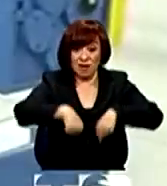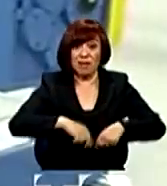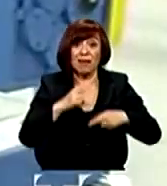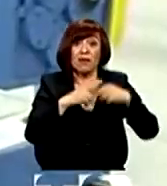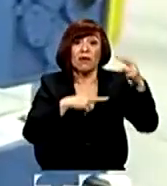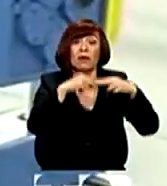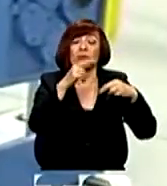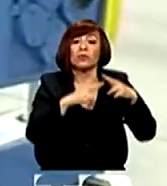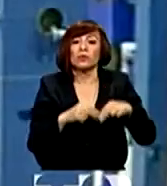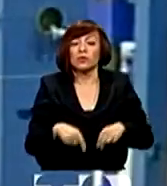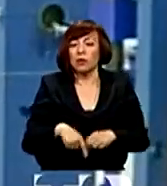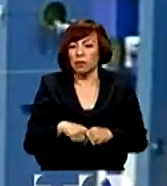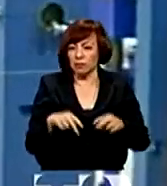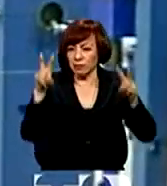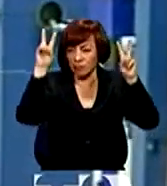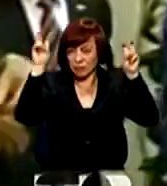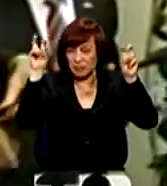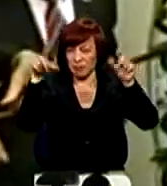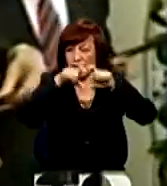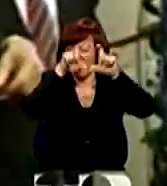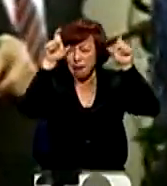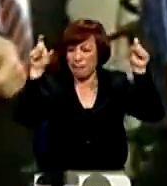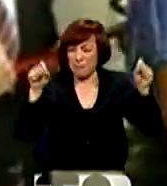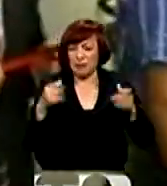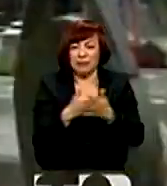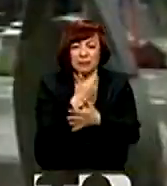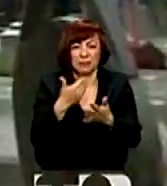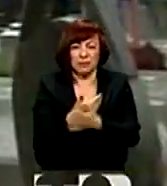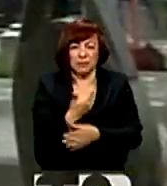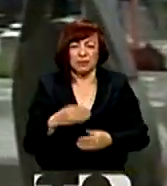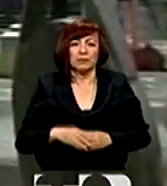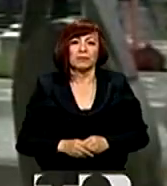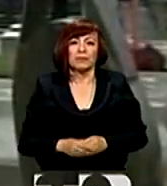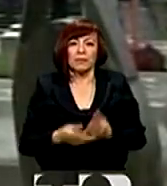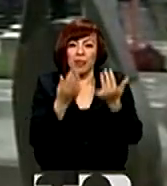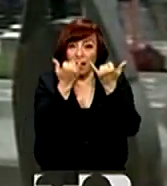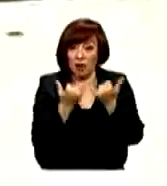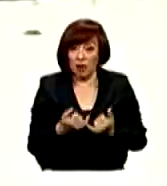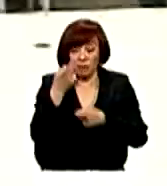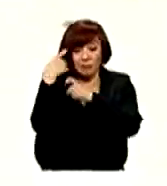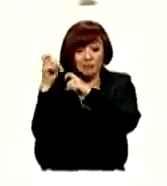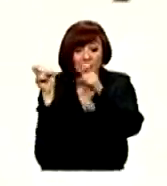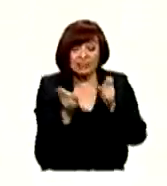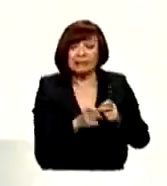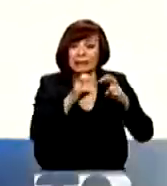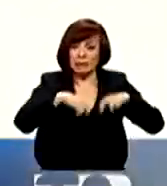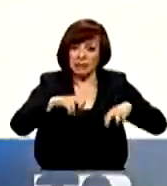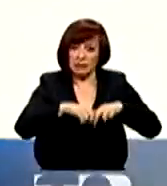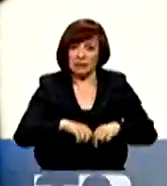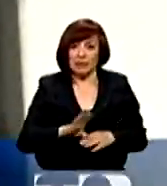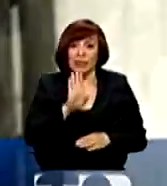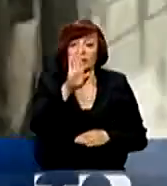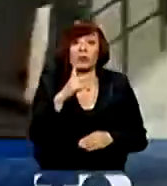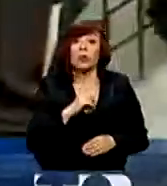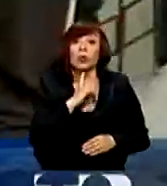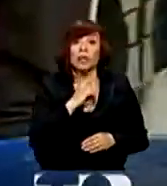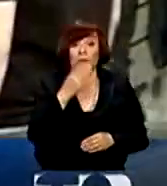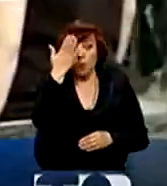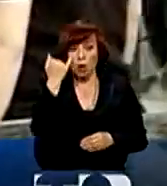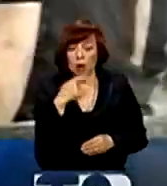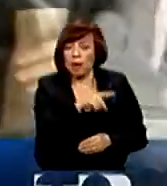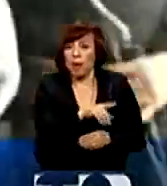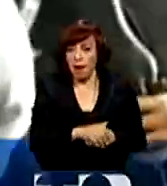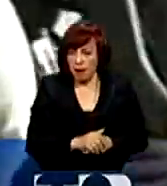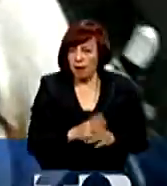cables submarinos y de una concesión exclusiva. Actualmente la Fiscalía investiga a Rivera por lavado de activos debido a este